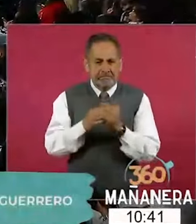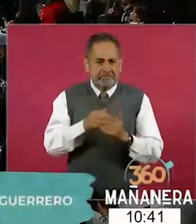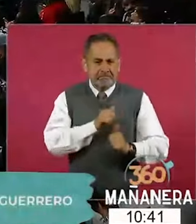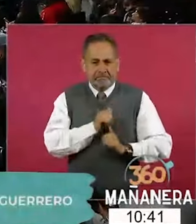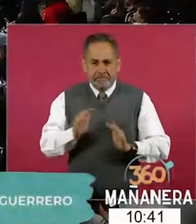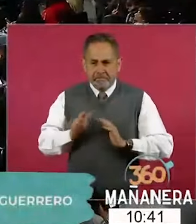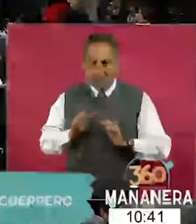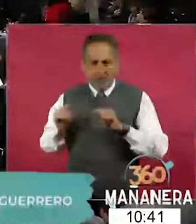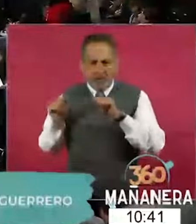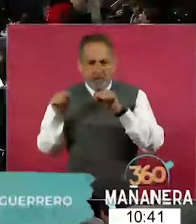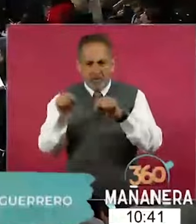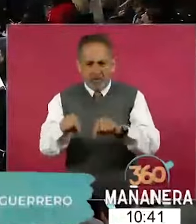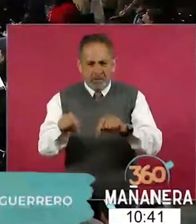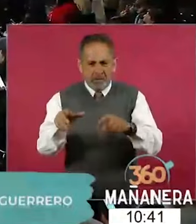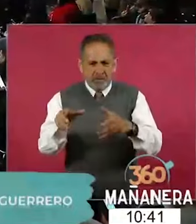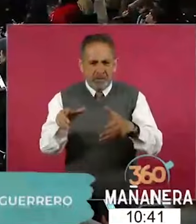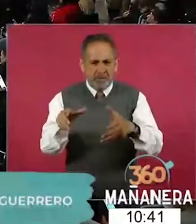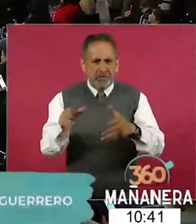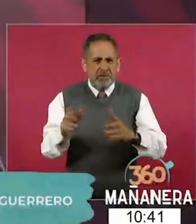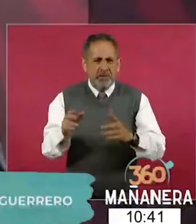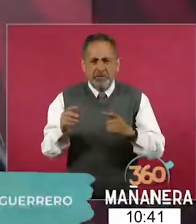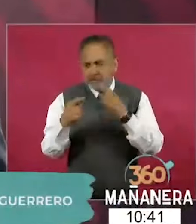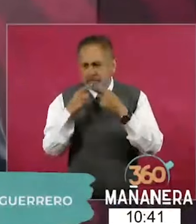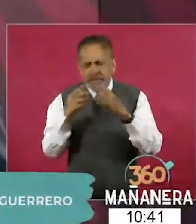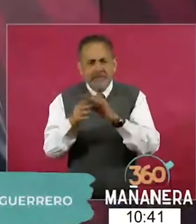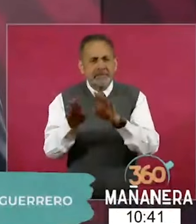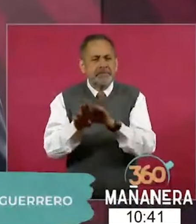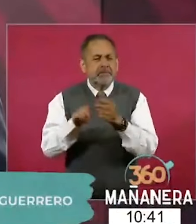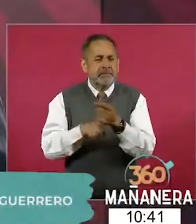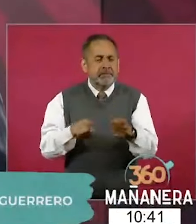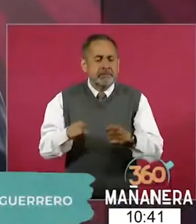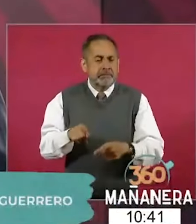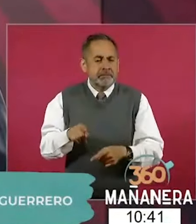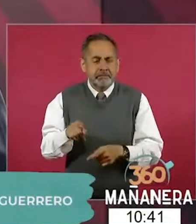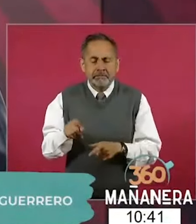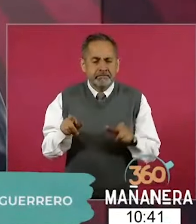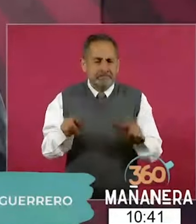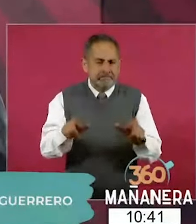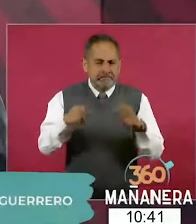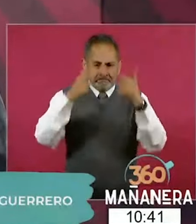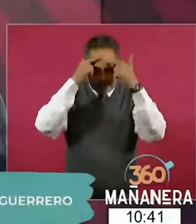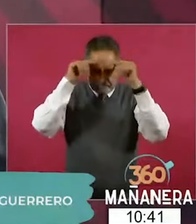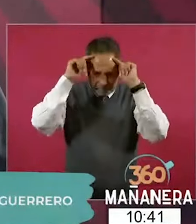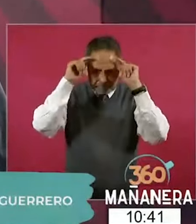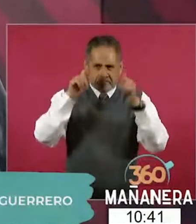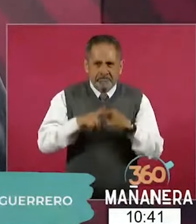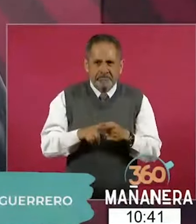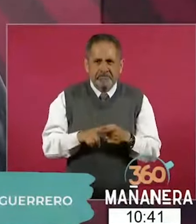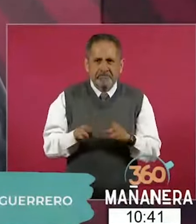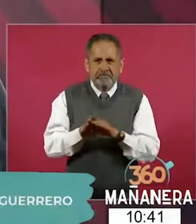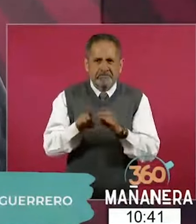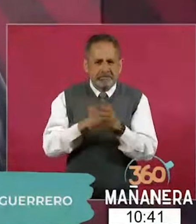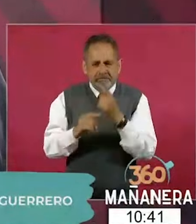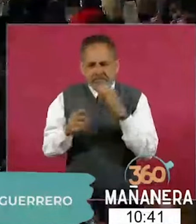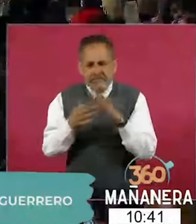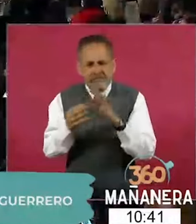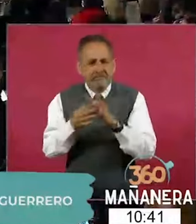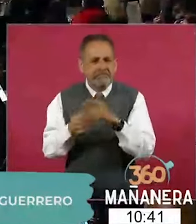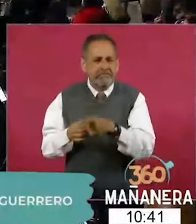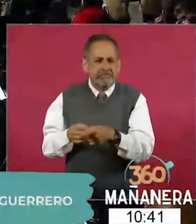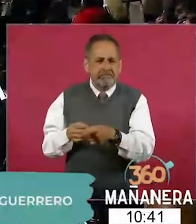elementos de la defensa de Marina y de la guardia nacional y estamos